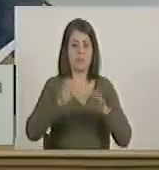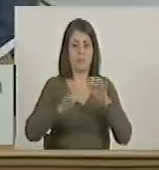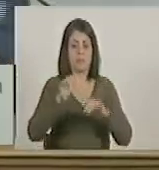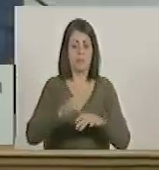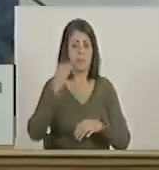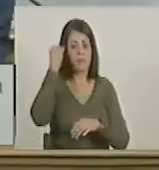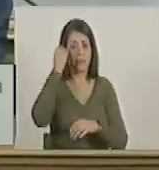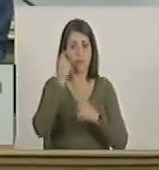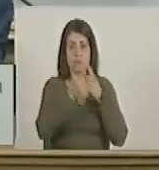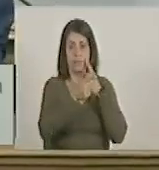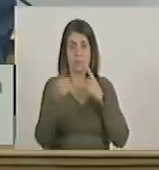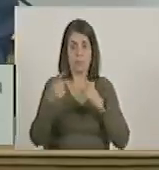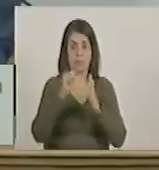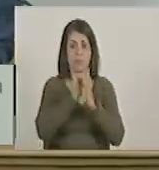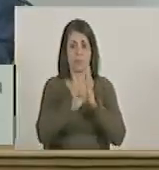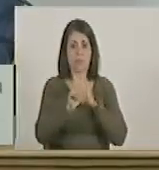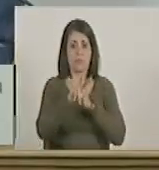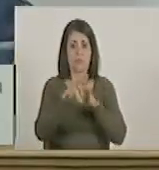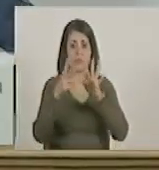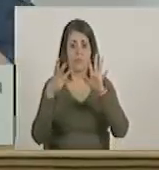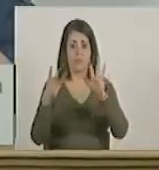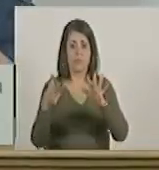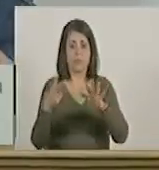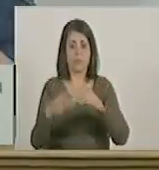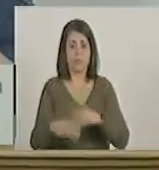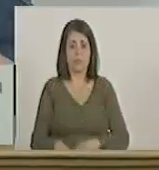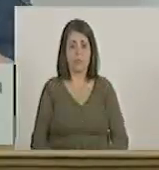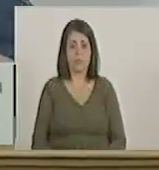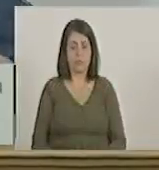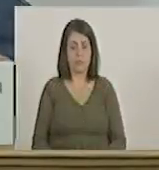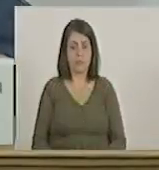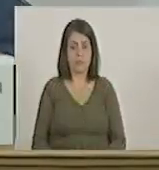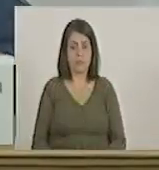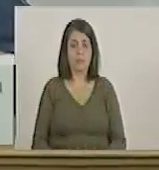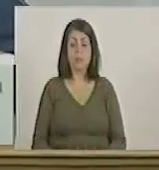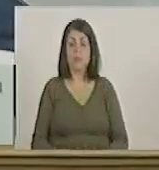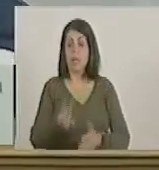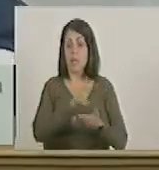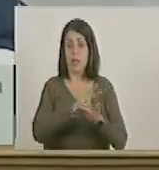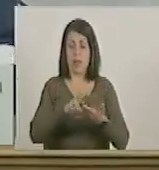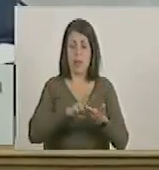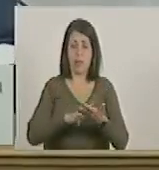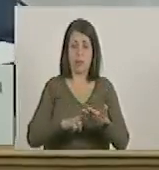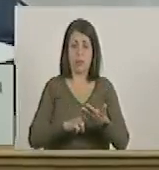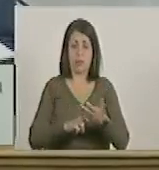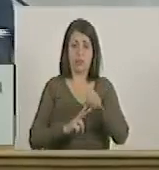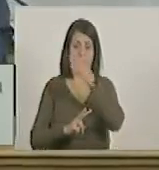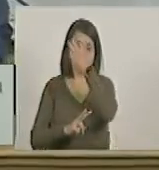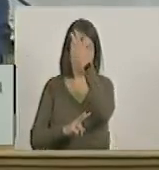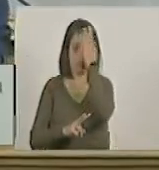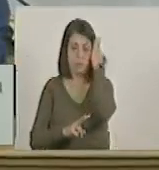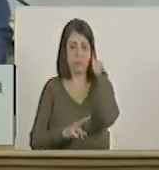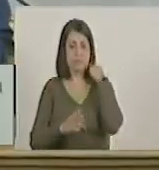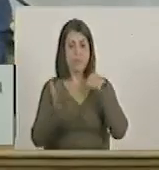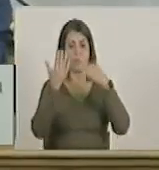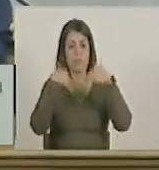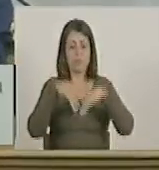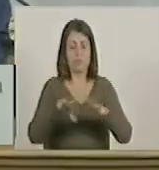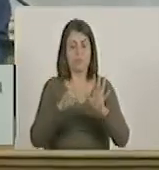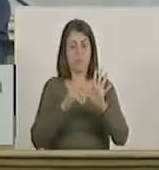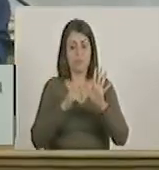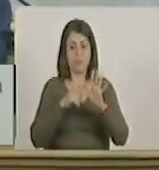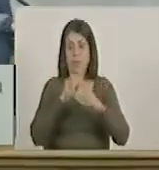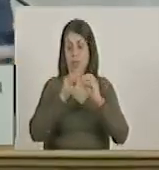En consideración, el artículo 28 con la lectura del numeral 5 con la